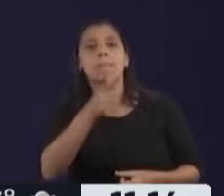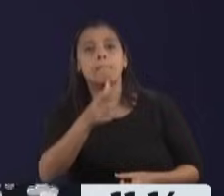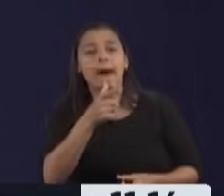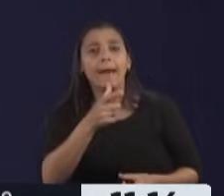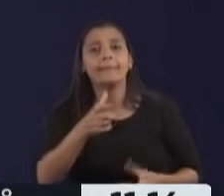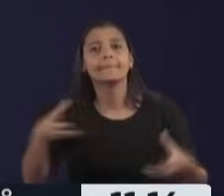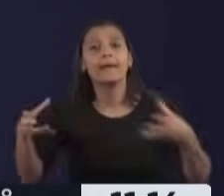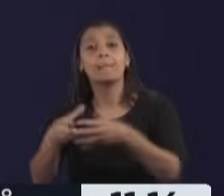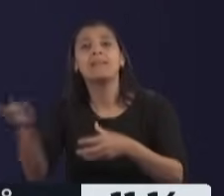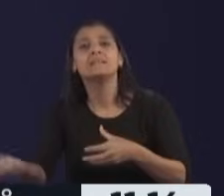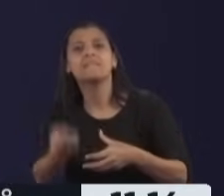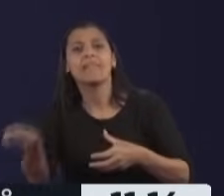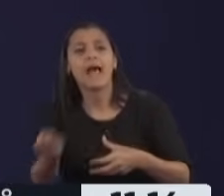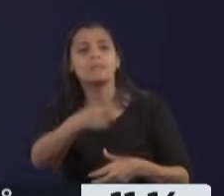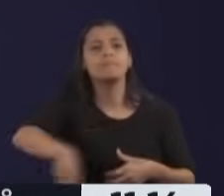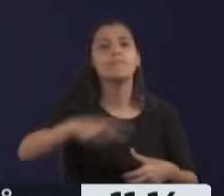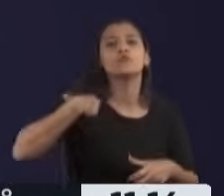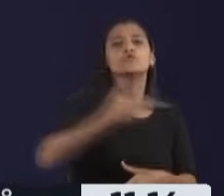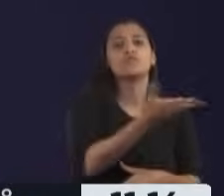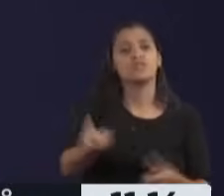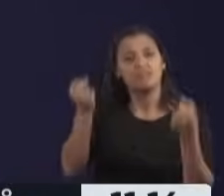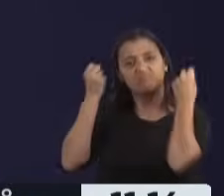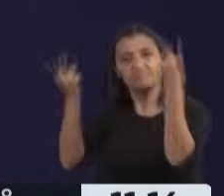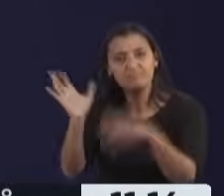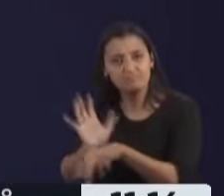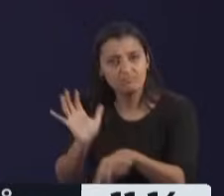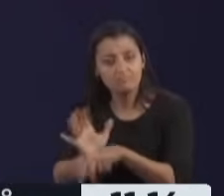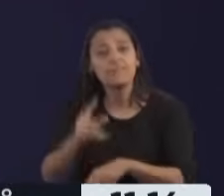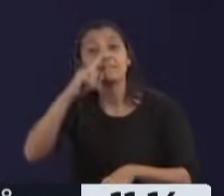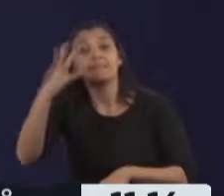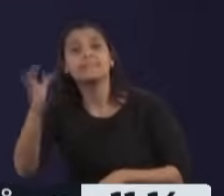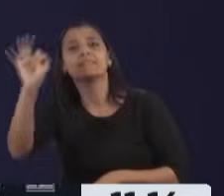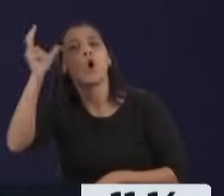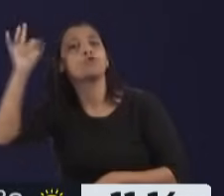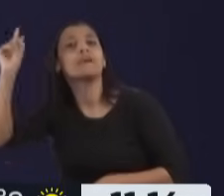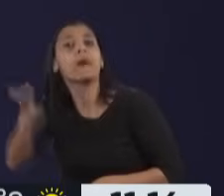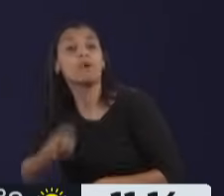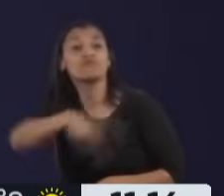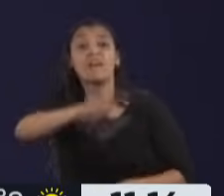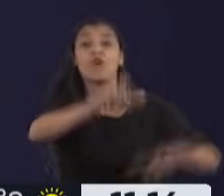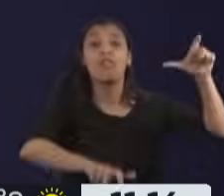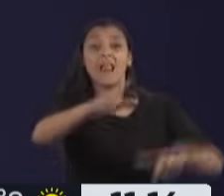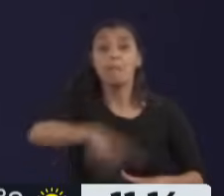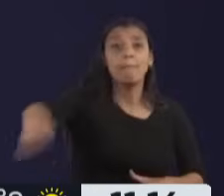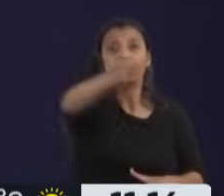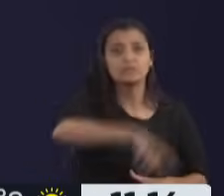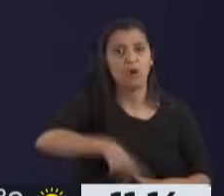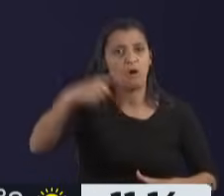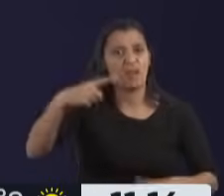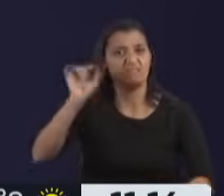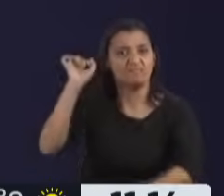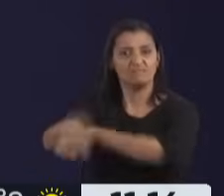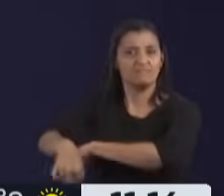Para un sindicalismo que el 75 o el 80% de la gente los